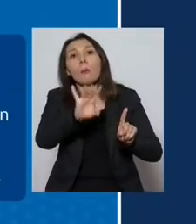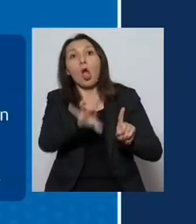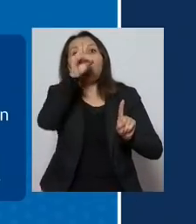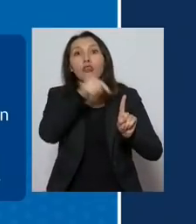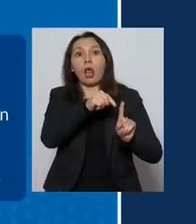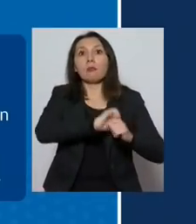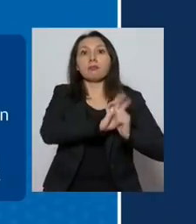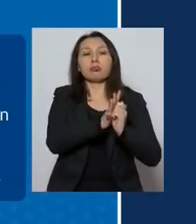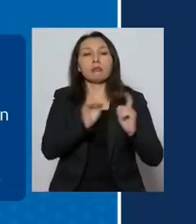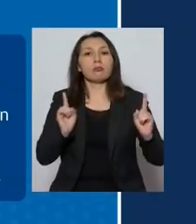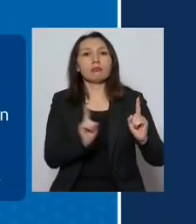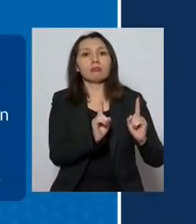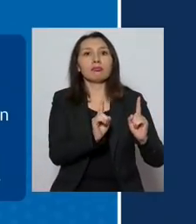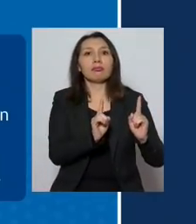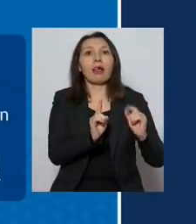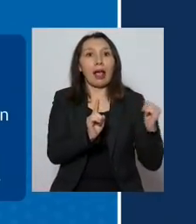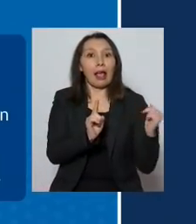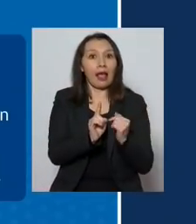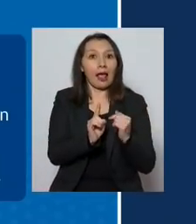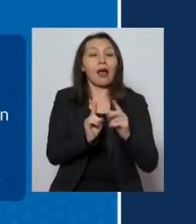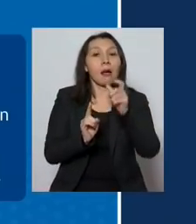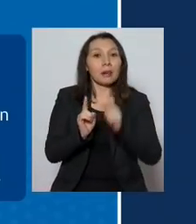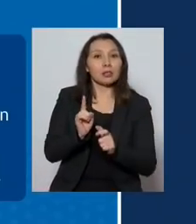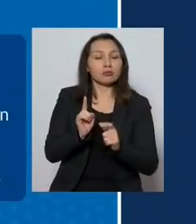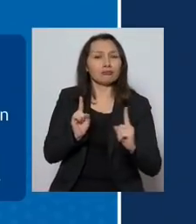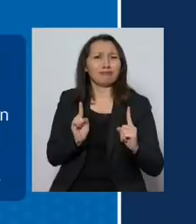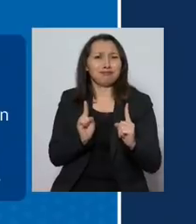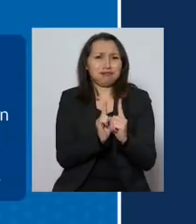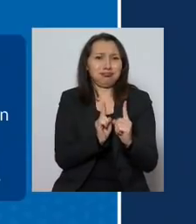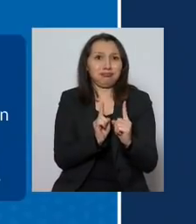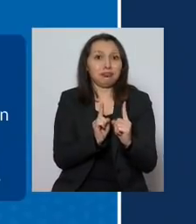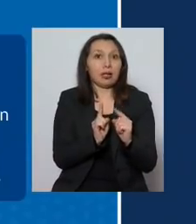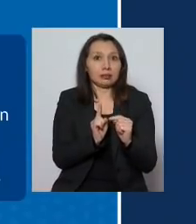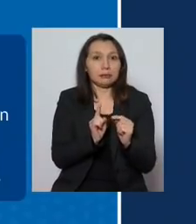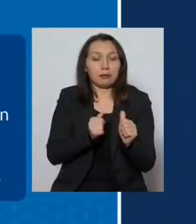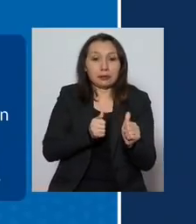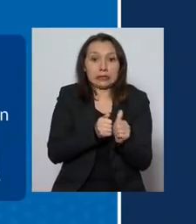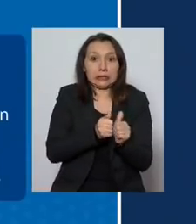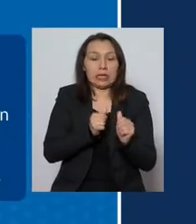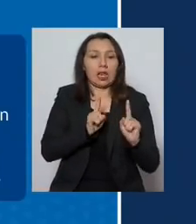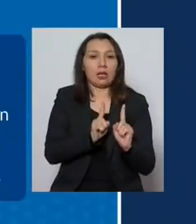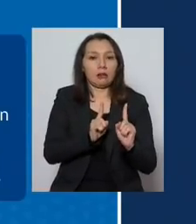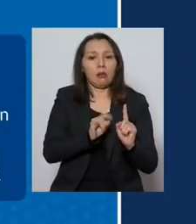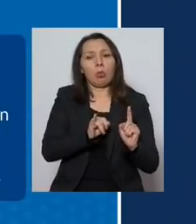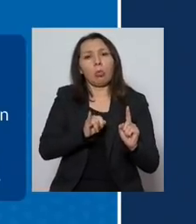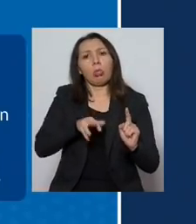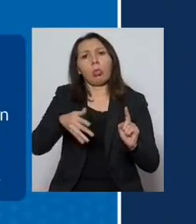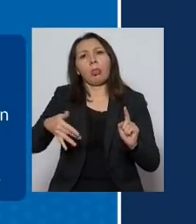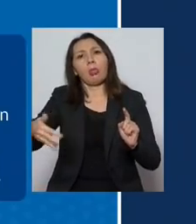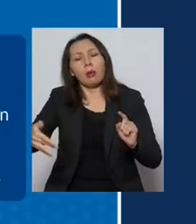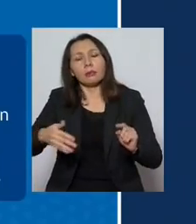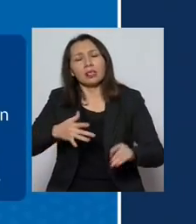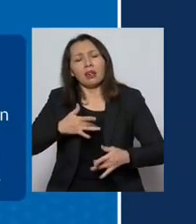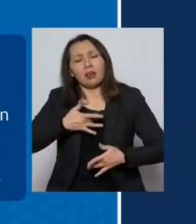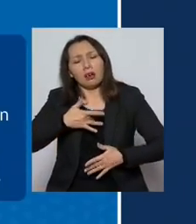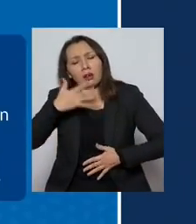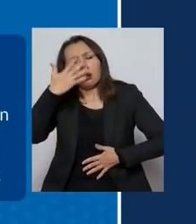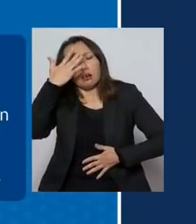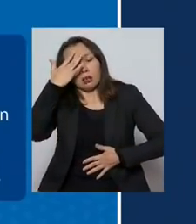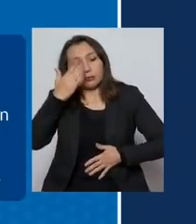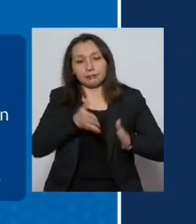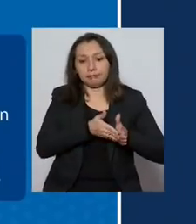después. Ese caso de contacto estrecho que desarrolle síntomas en